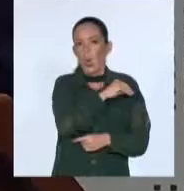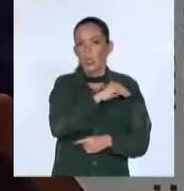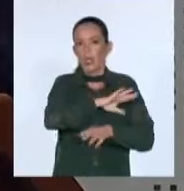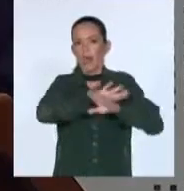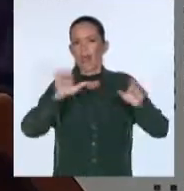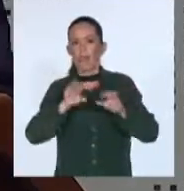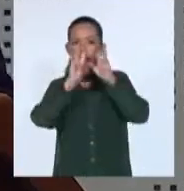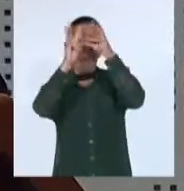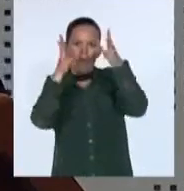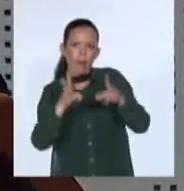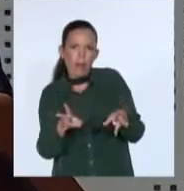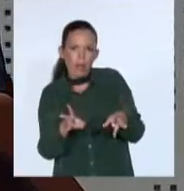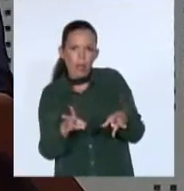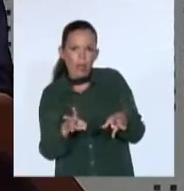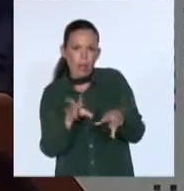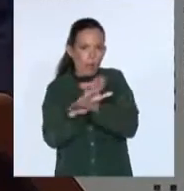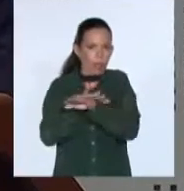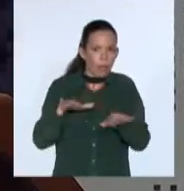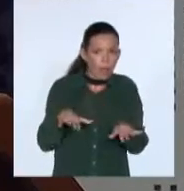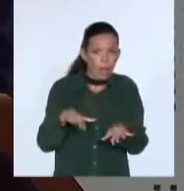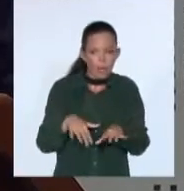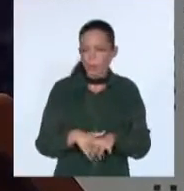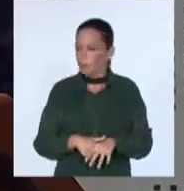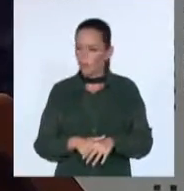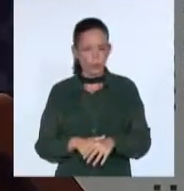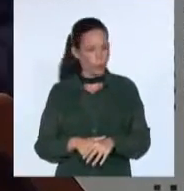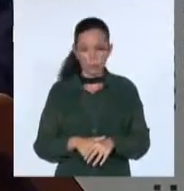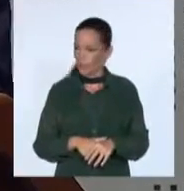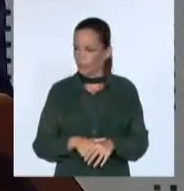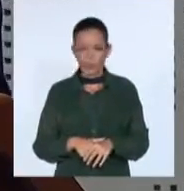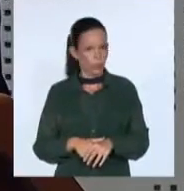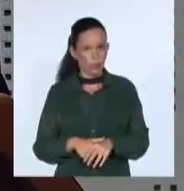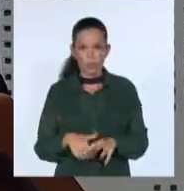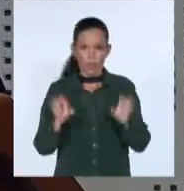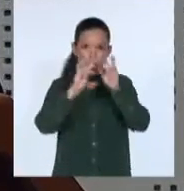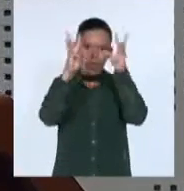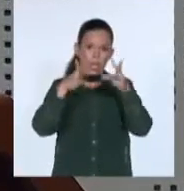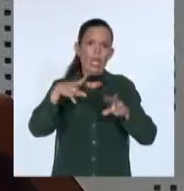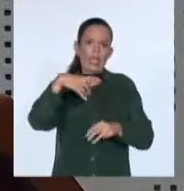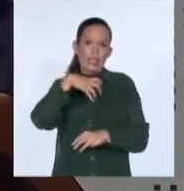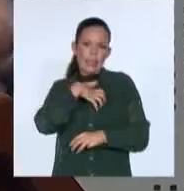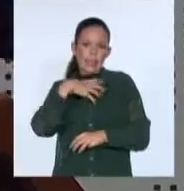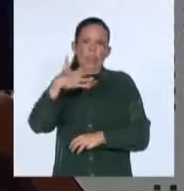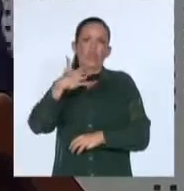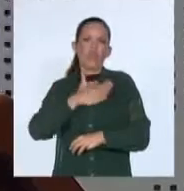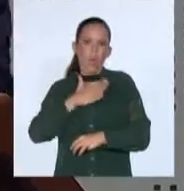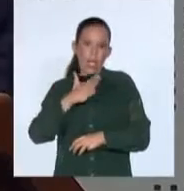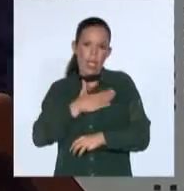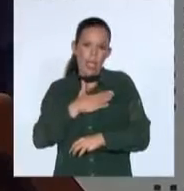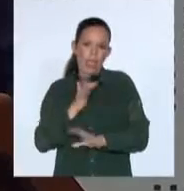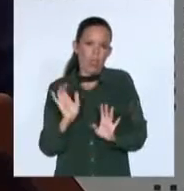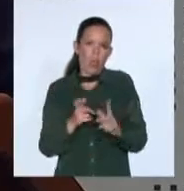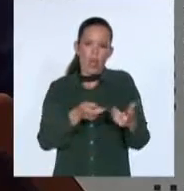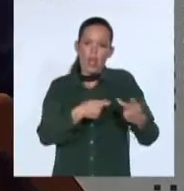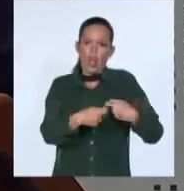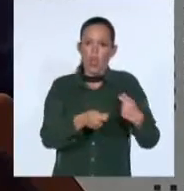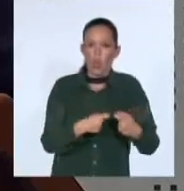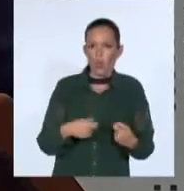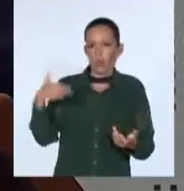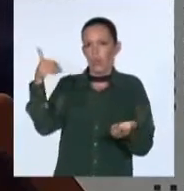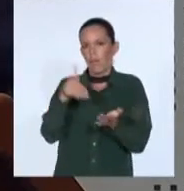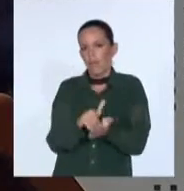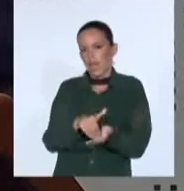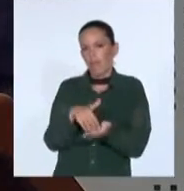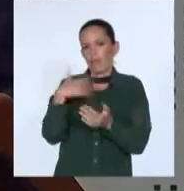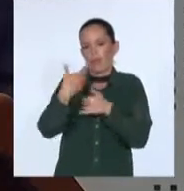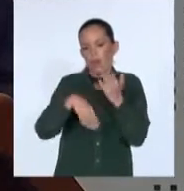Internet, que tienen dueños, que hacen sus propios negocios, que se meten en nuestras vidas